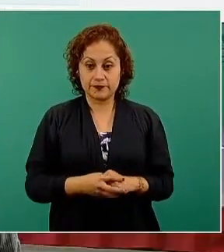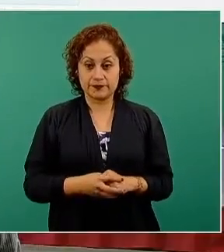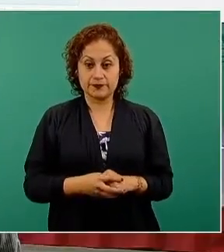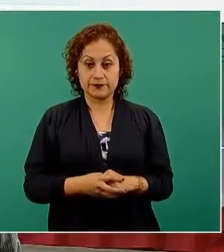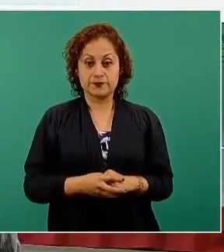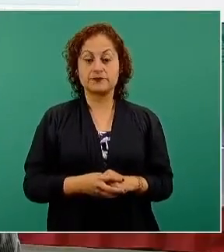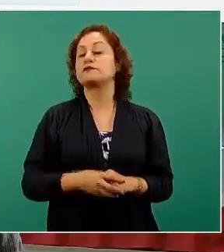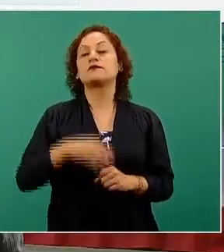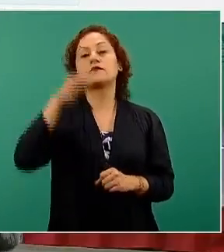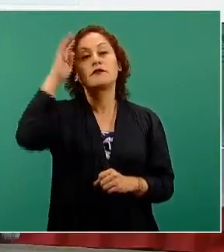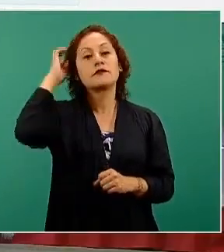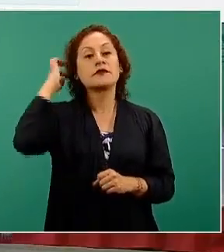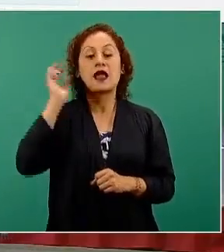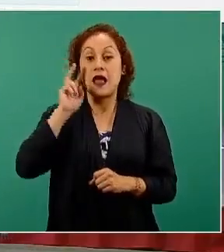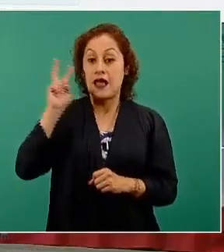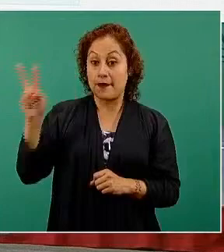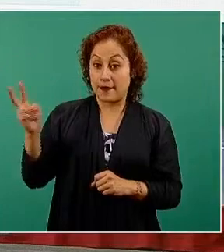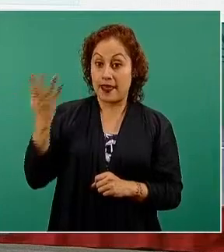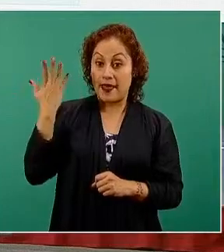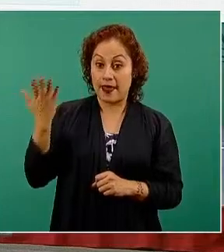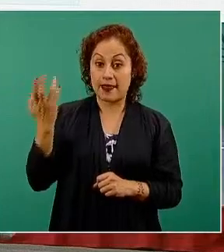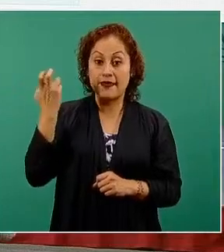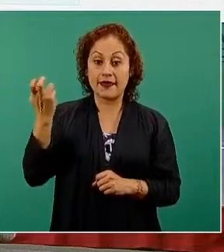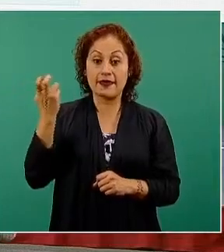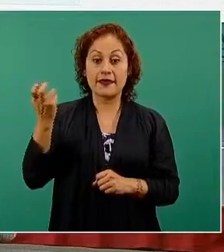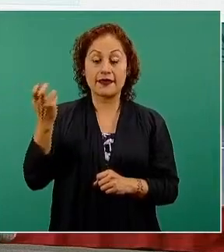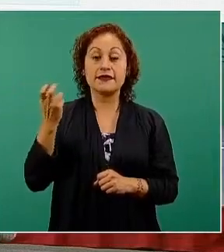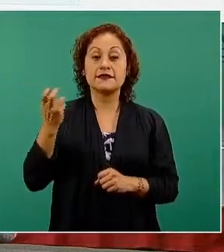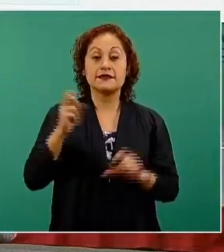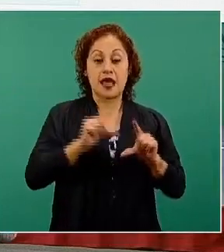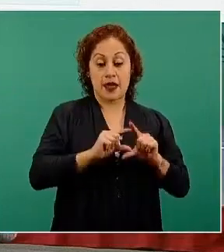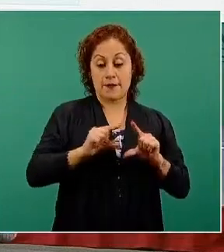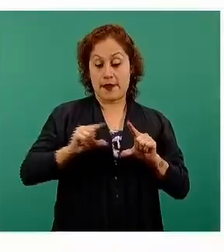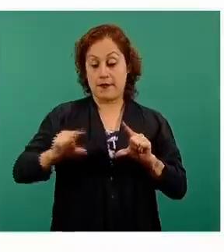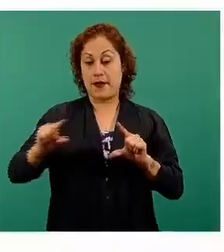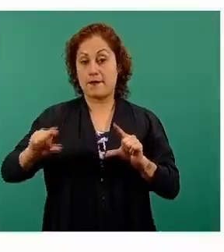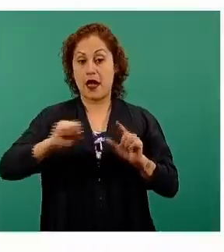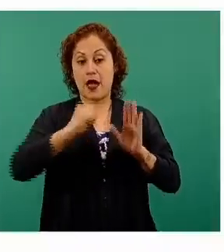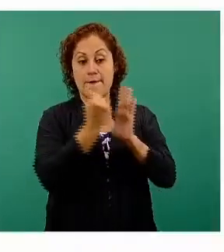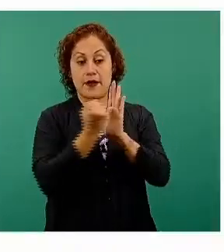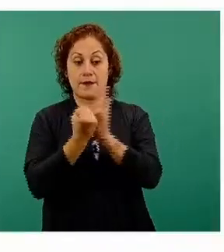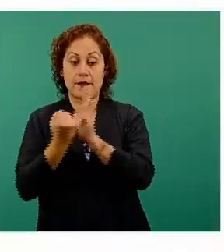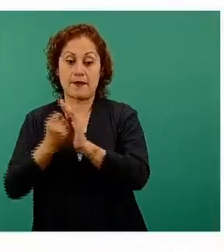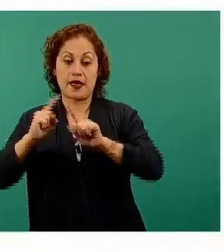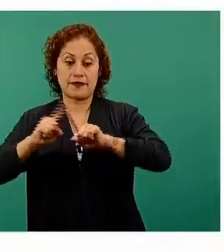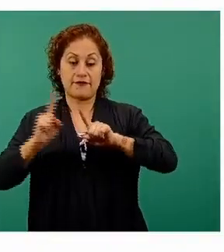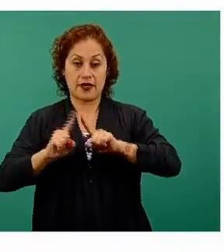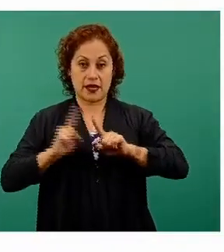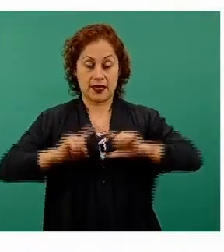Esto es lo que se ha recibido. Ya con el cargamento de hoy se ha recibido un total de